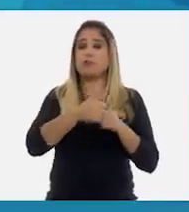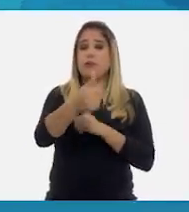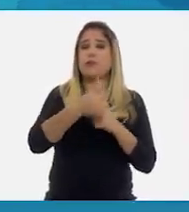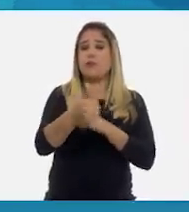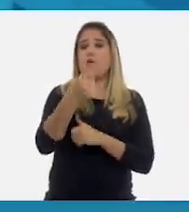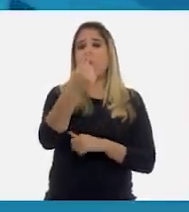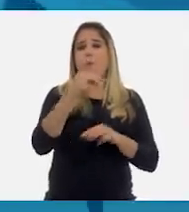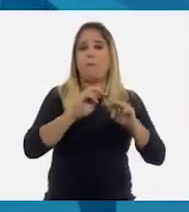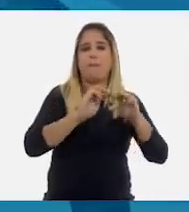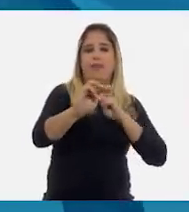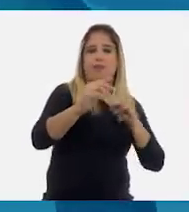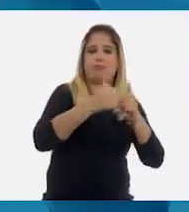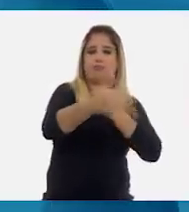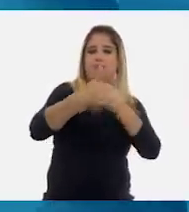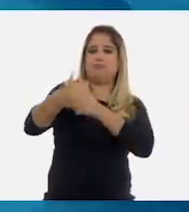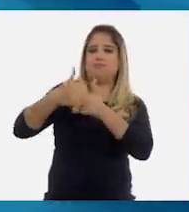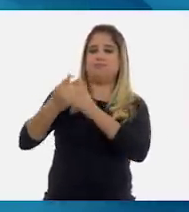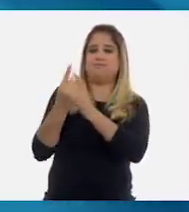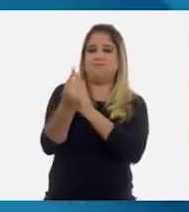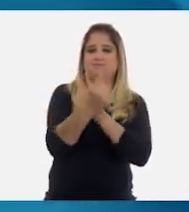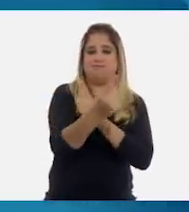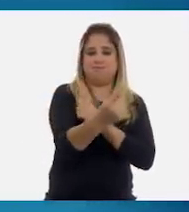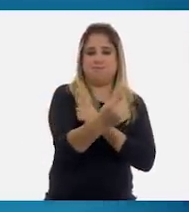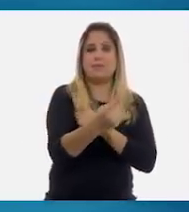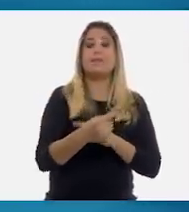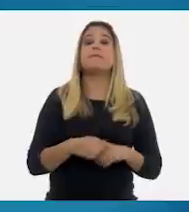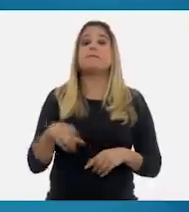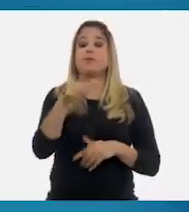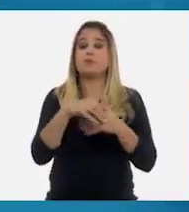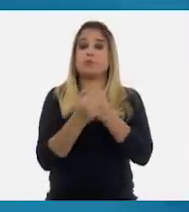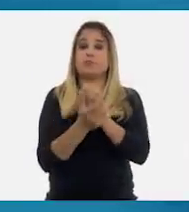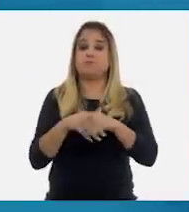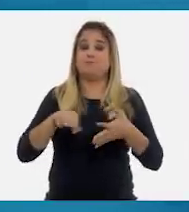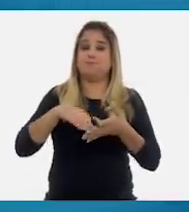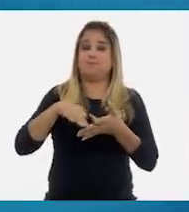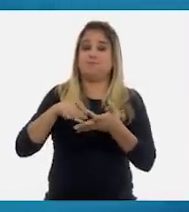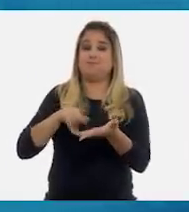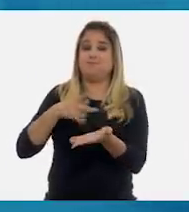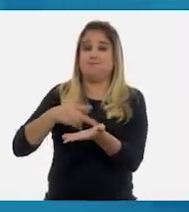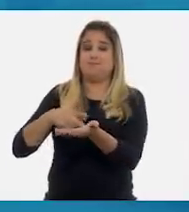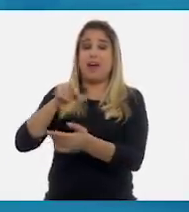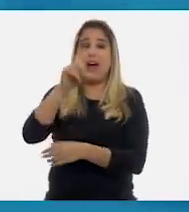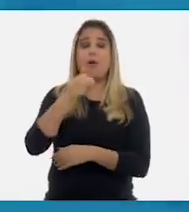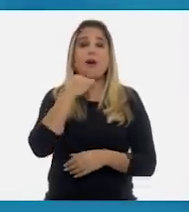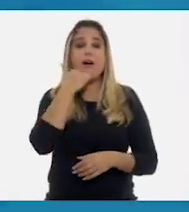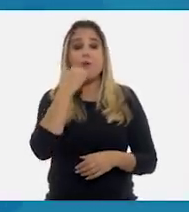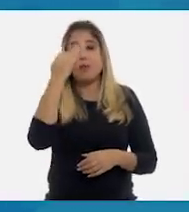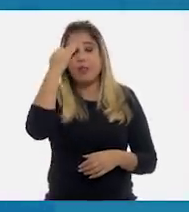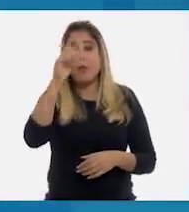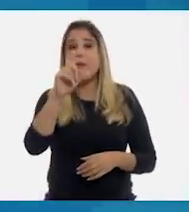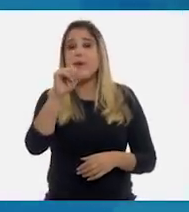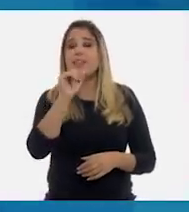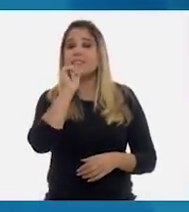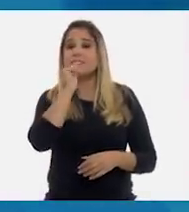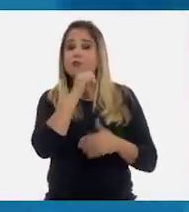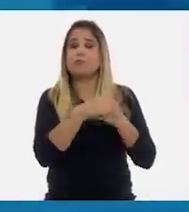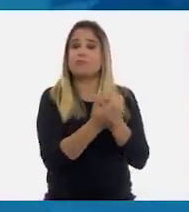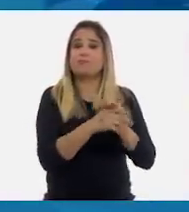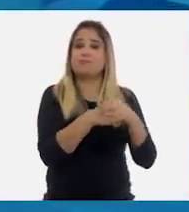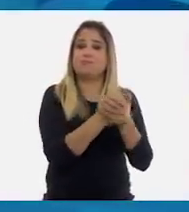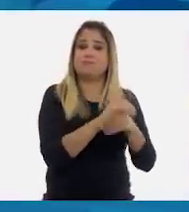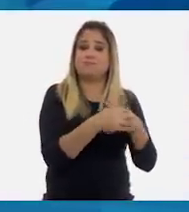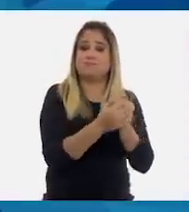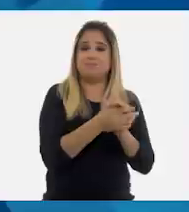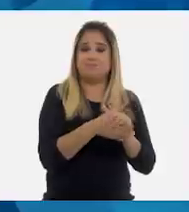y medio entre tú y los demás. Lávate las manos muy seguido con agua y jabón por lo menos durante 20 segundos o aplica